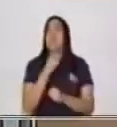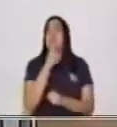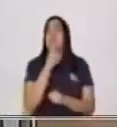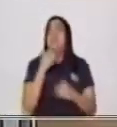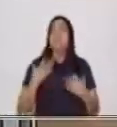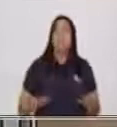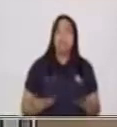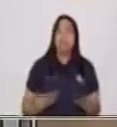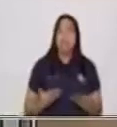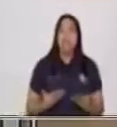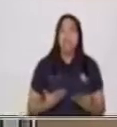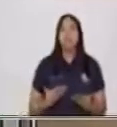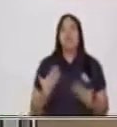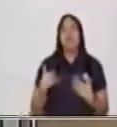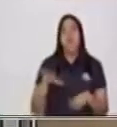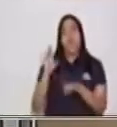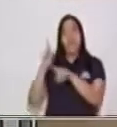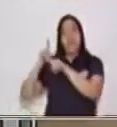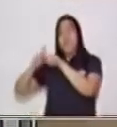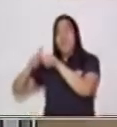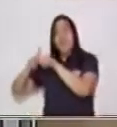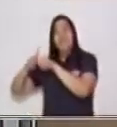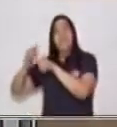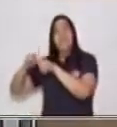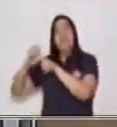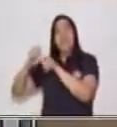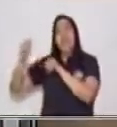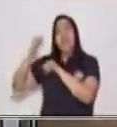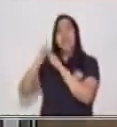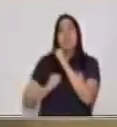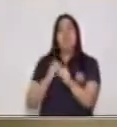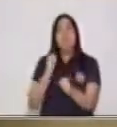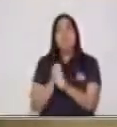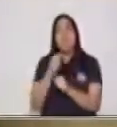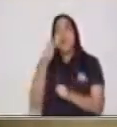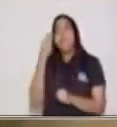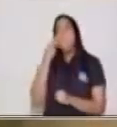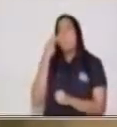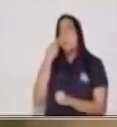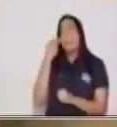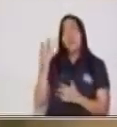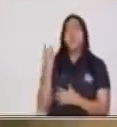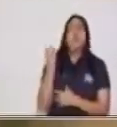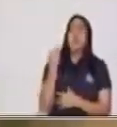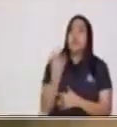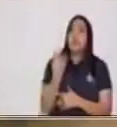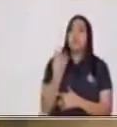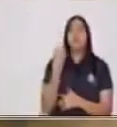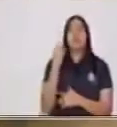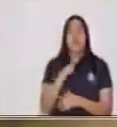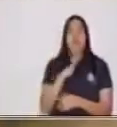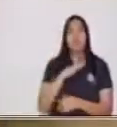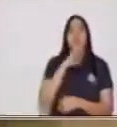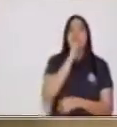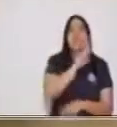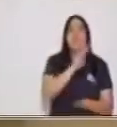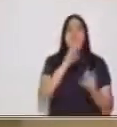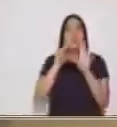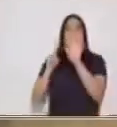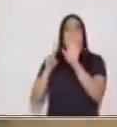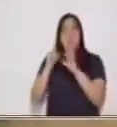Habíamos dicho que x es la edad de la mamá. Entonces la mamá tiene 36 años.